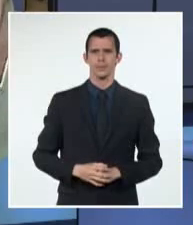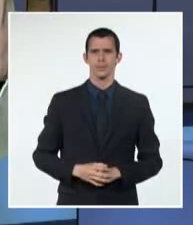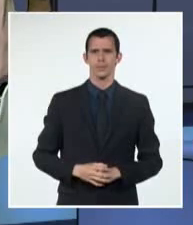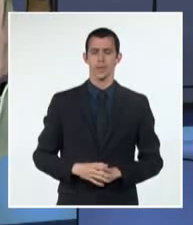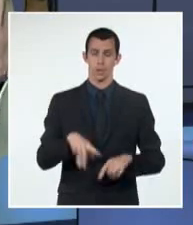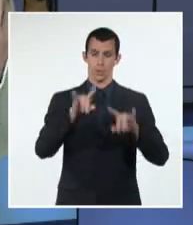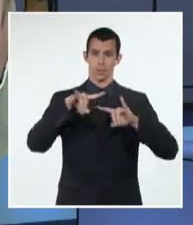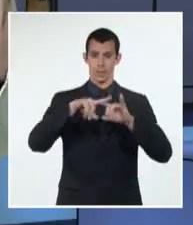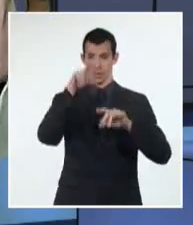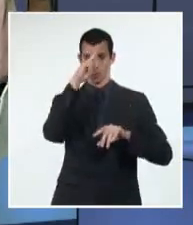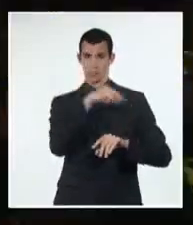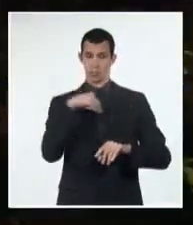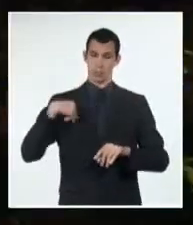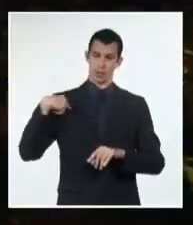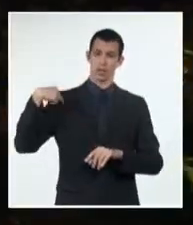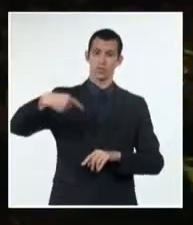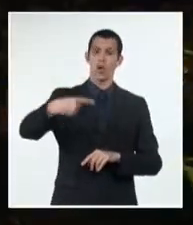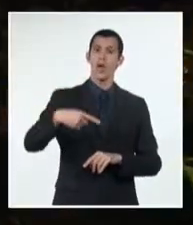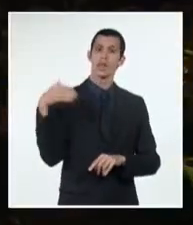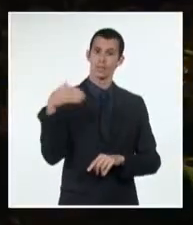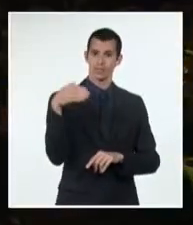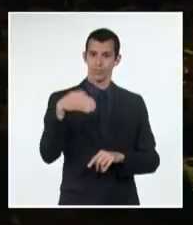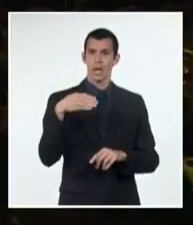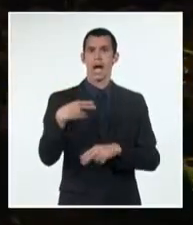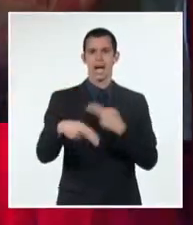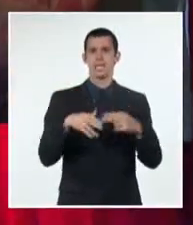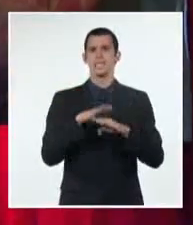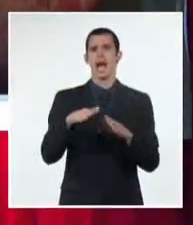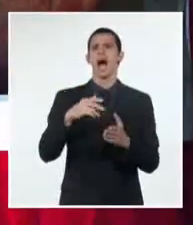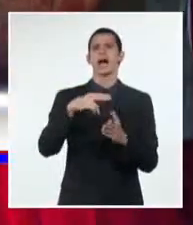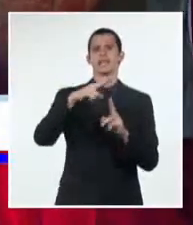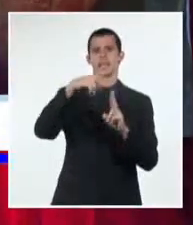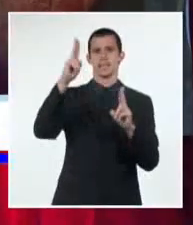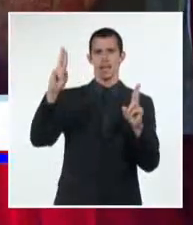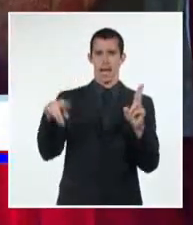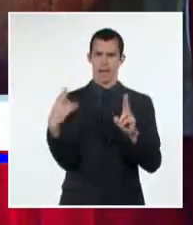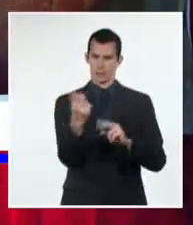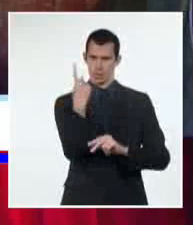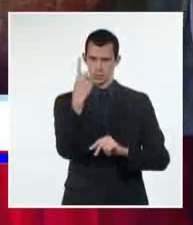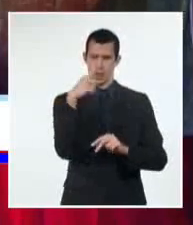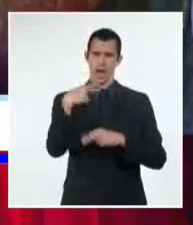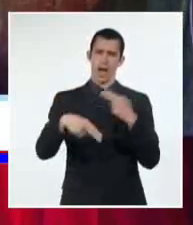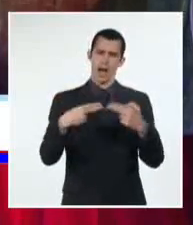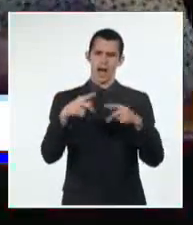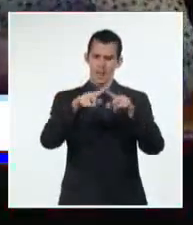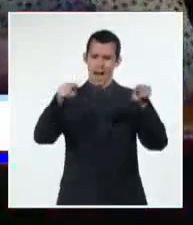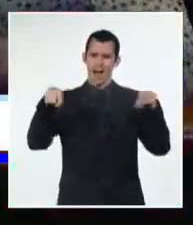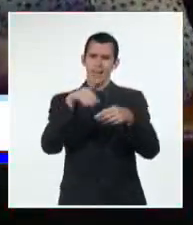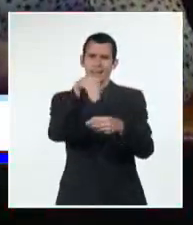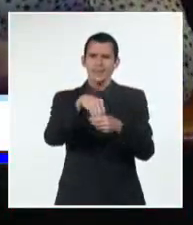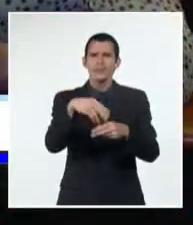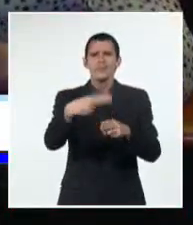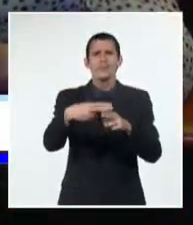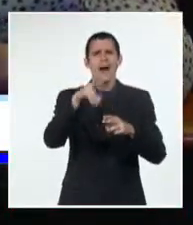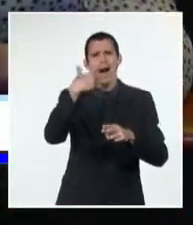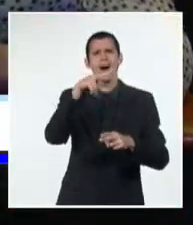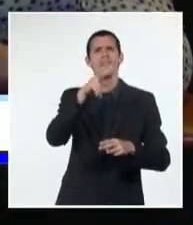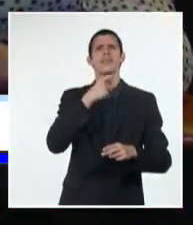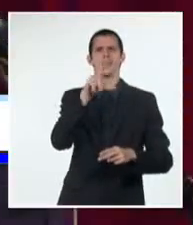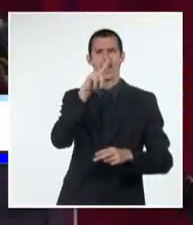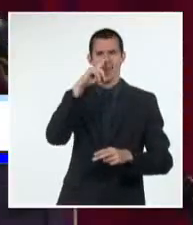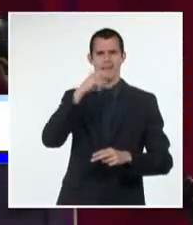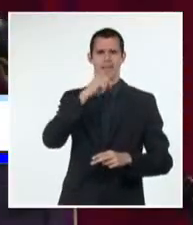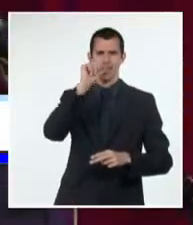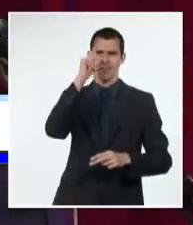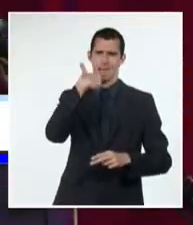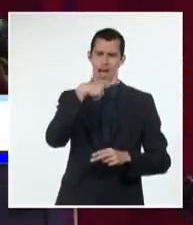Sala Avellaneda del Teatro Nacional. De acuerdo con el reporte de nuestra colega Gisela García Rivero, en el acto, la rectora de la Universidad